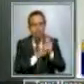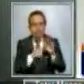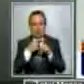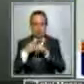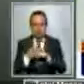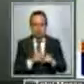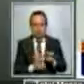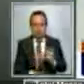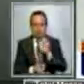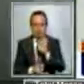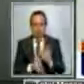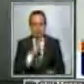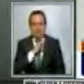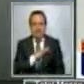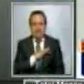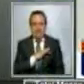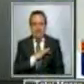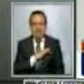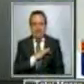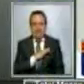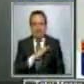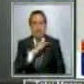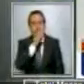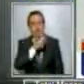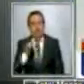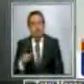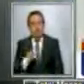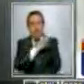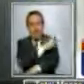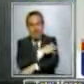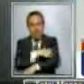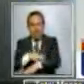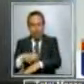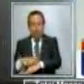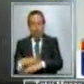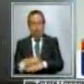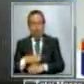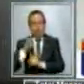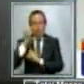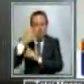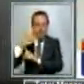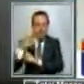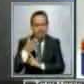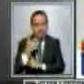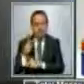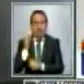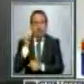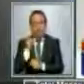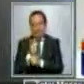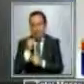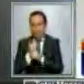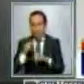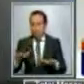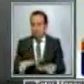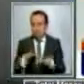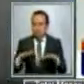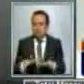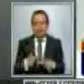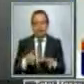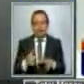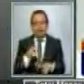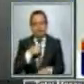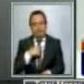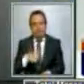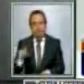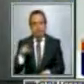propuesto para Chile a tantas personas de regiones que con banderas que con trabajo incansable permitieron llevar